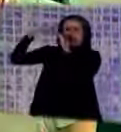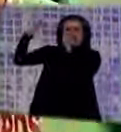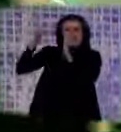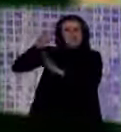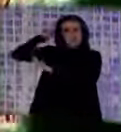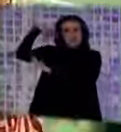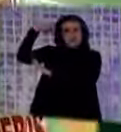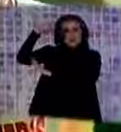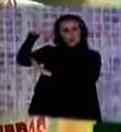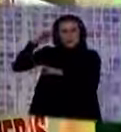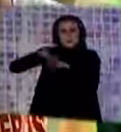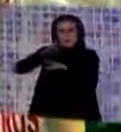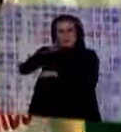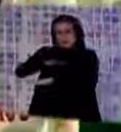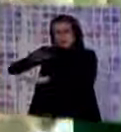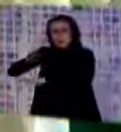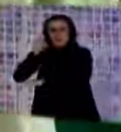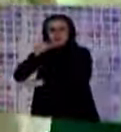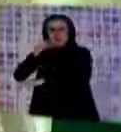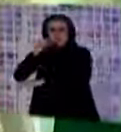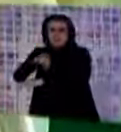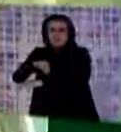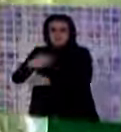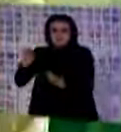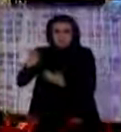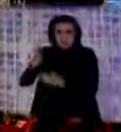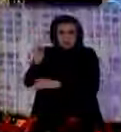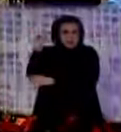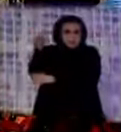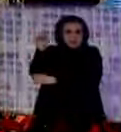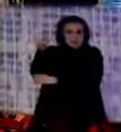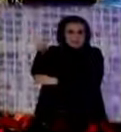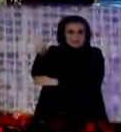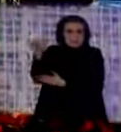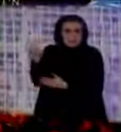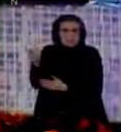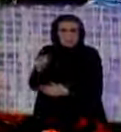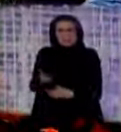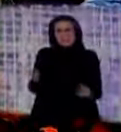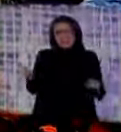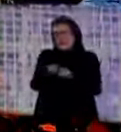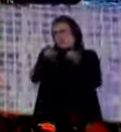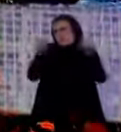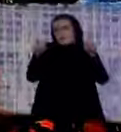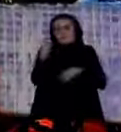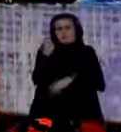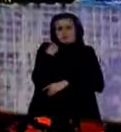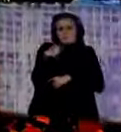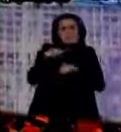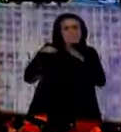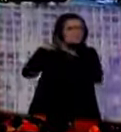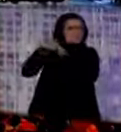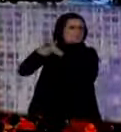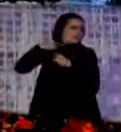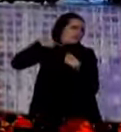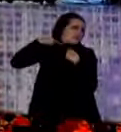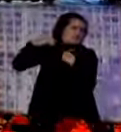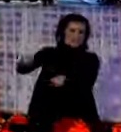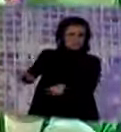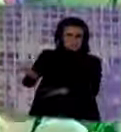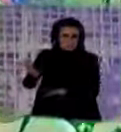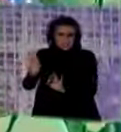casa de cultura para los más pequeños y hacen caso a ellos que le importa esto es un